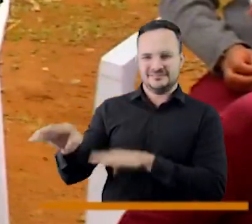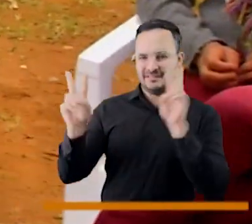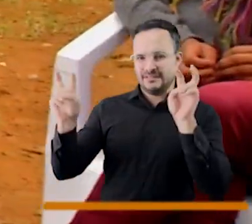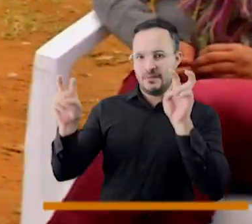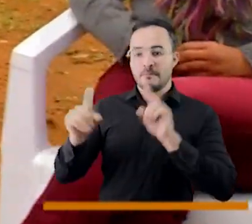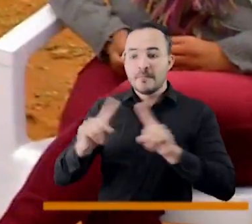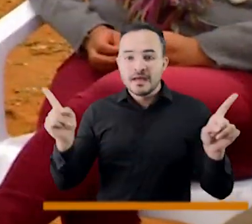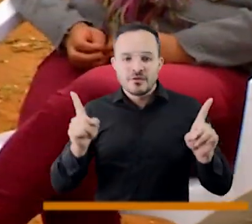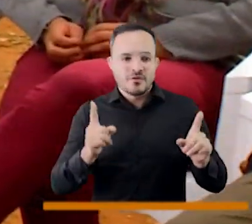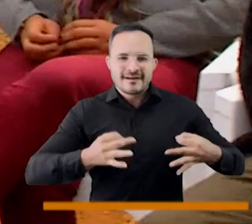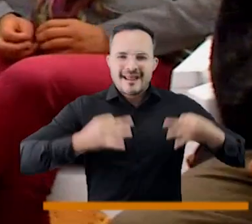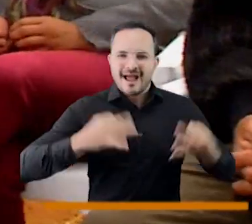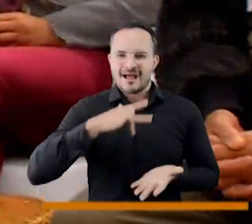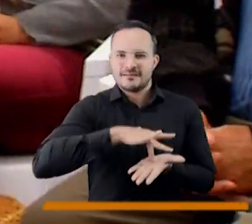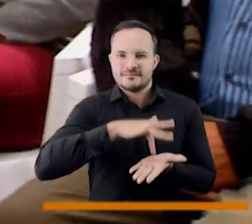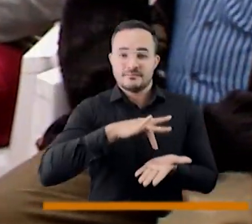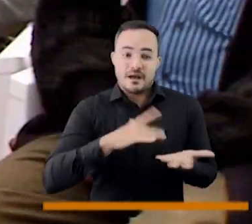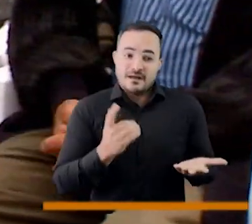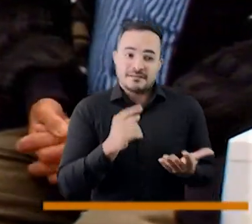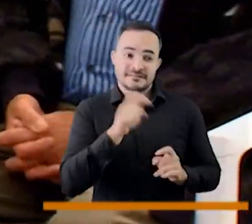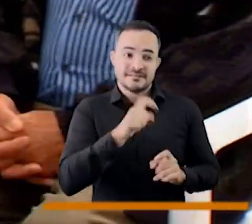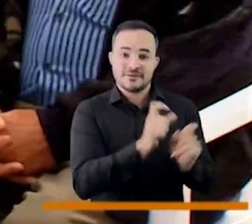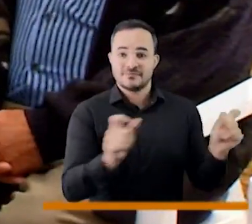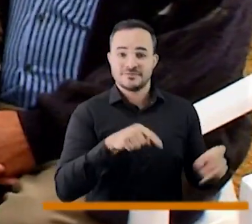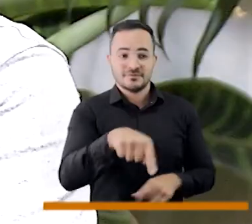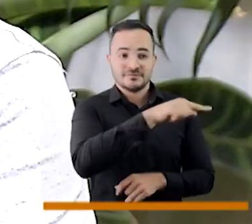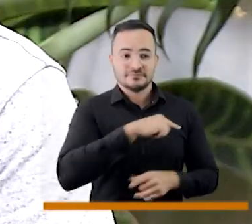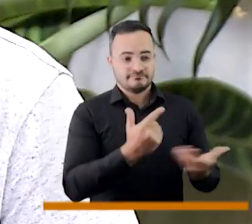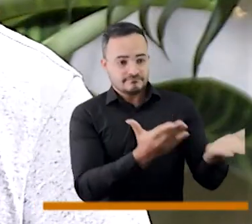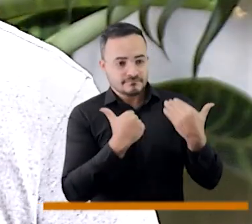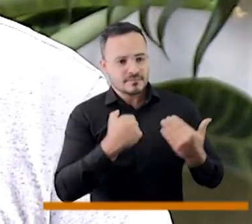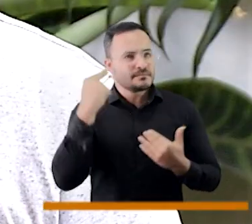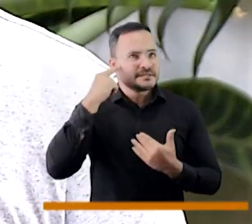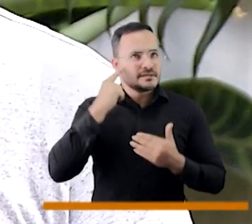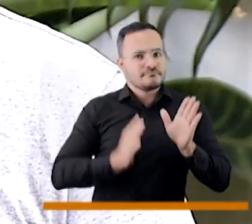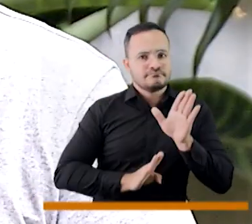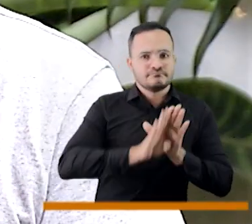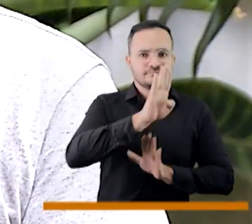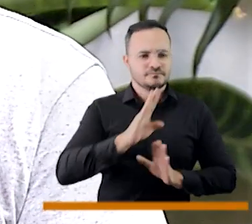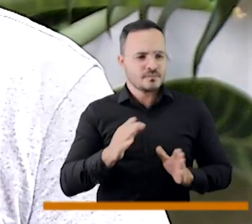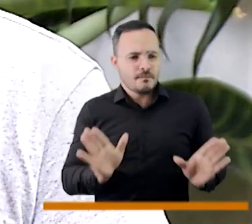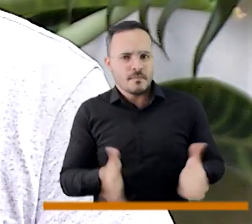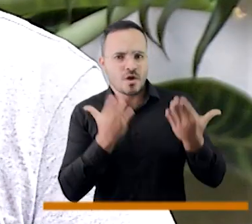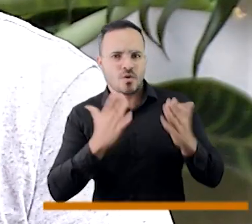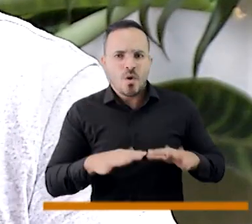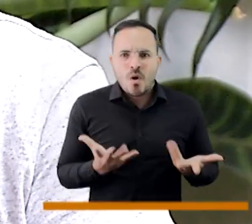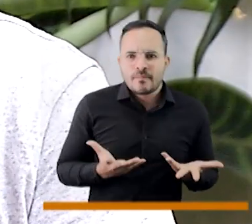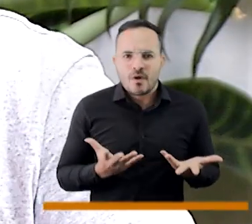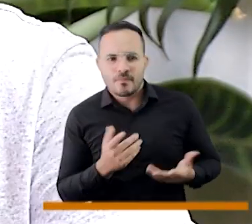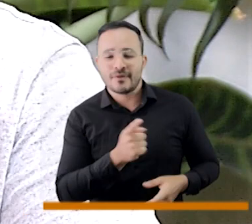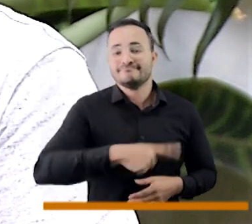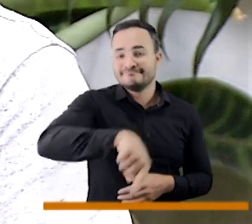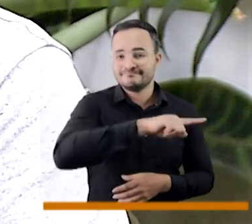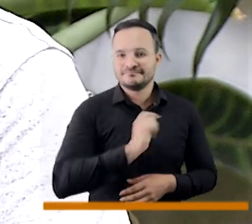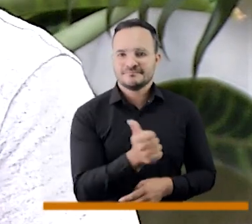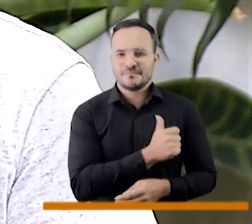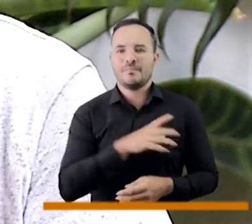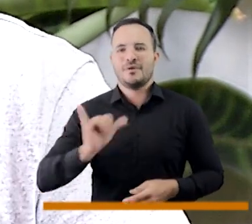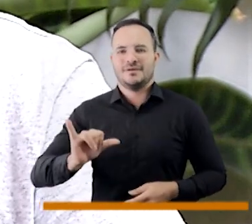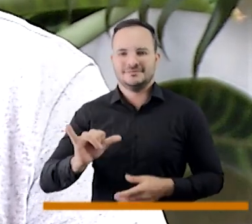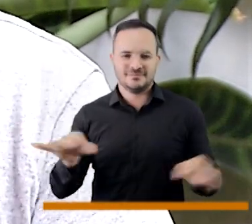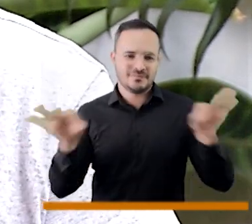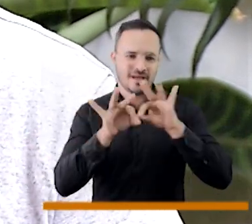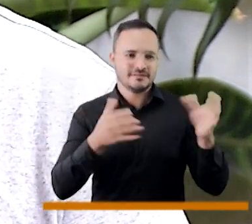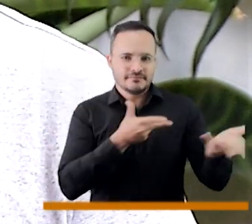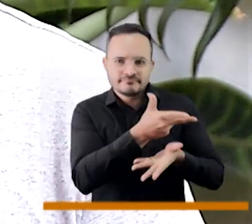de sujetos que se piensen sus procesos de desarrollo, que se piensen la comunidad. Entonces ahí es donde nosotros necesitamos generar procesos